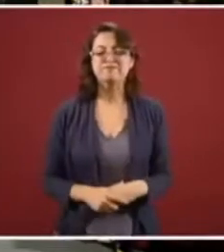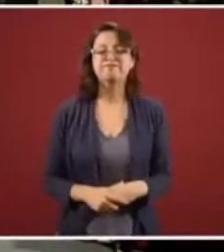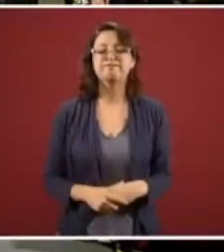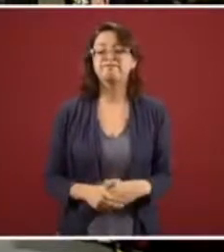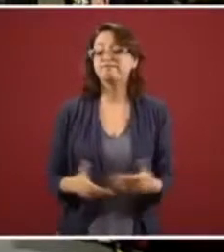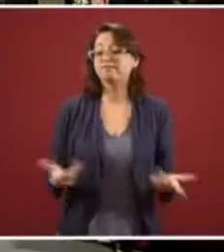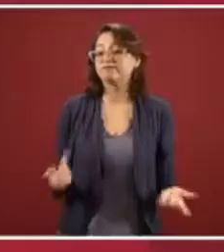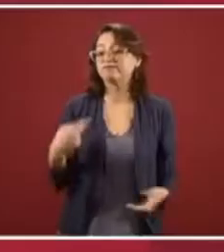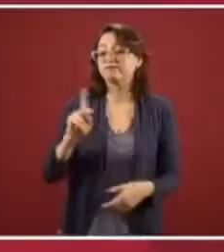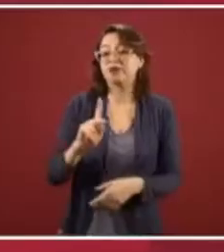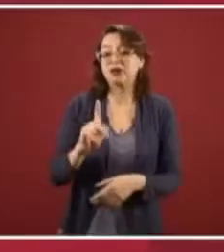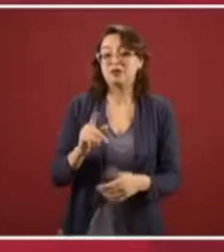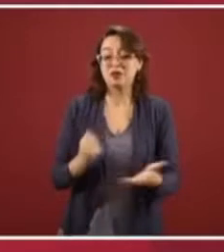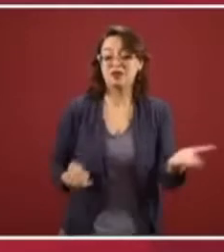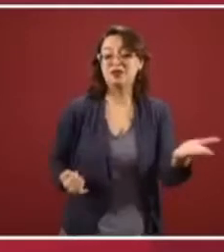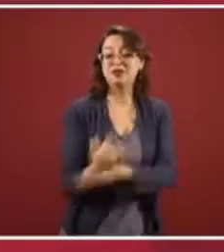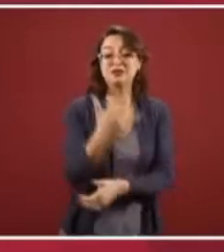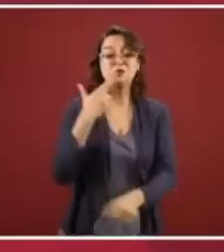Congreso.